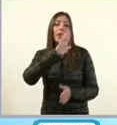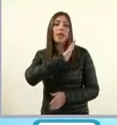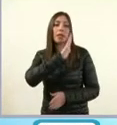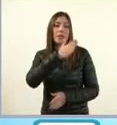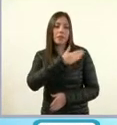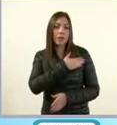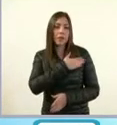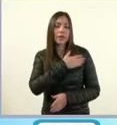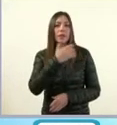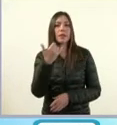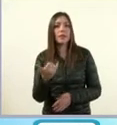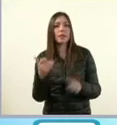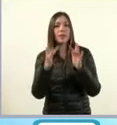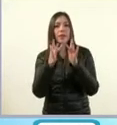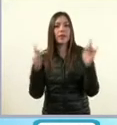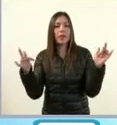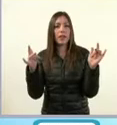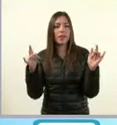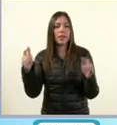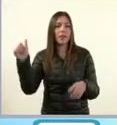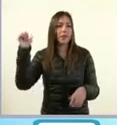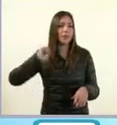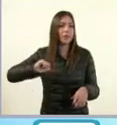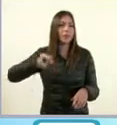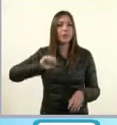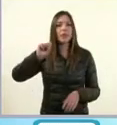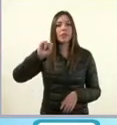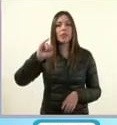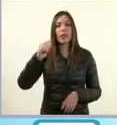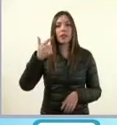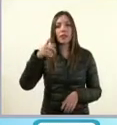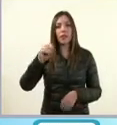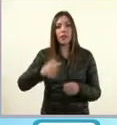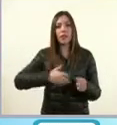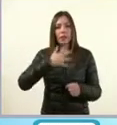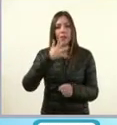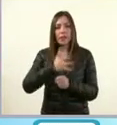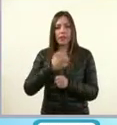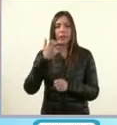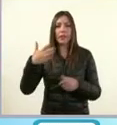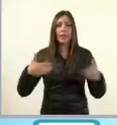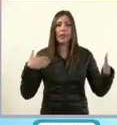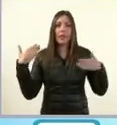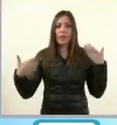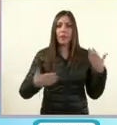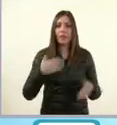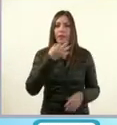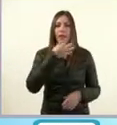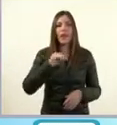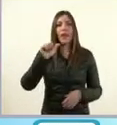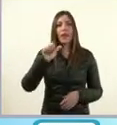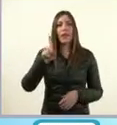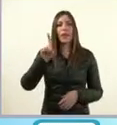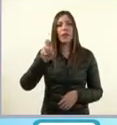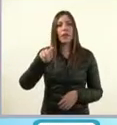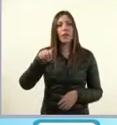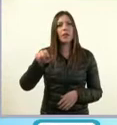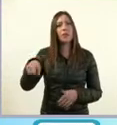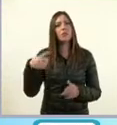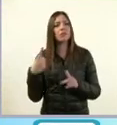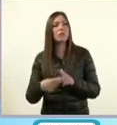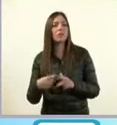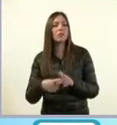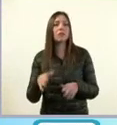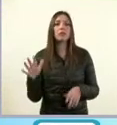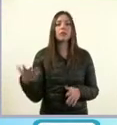el siglo corona. V. Ah, ok. Empieza en el siglo V, no la corona, sino la celebración, La celebración. de Adviento, Muy bien. en donde se calculan, para los ortodoxos